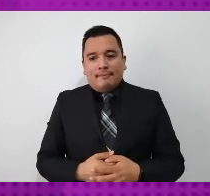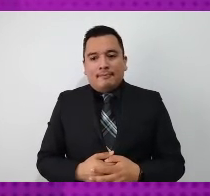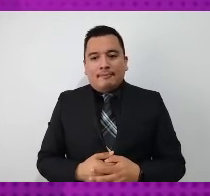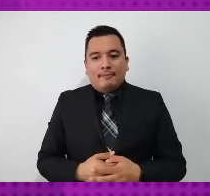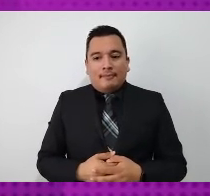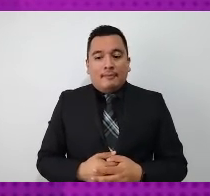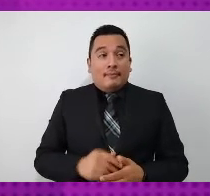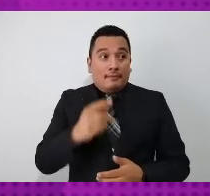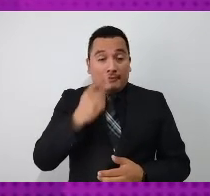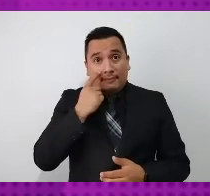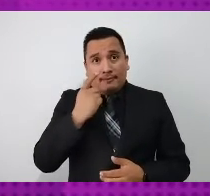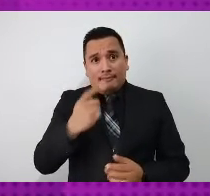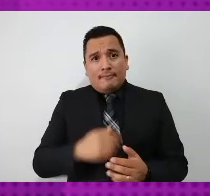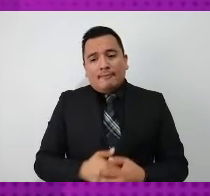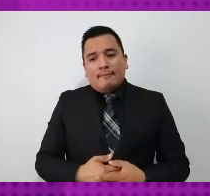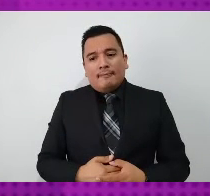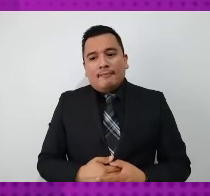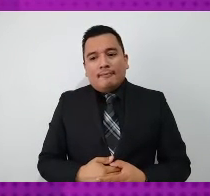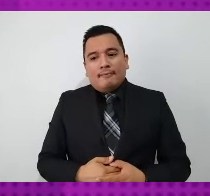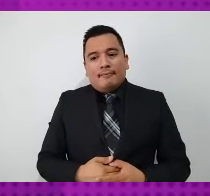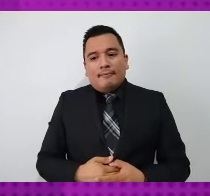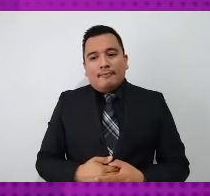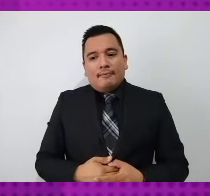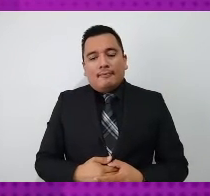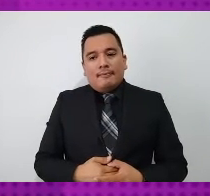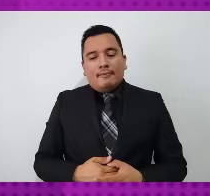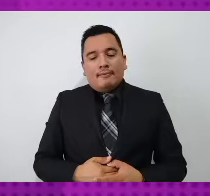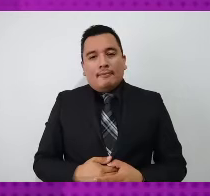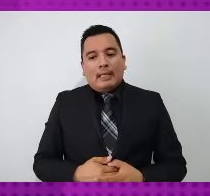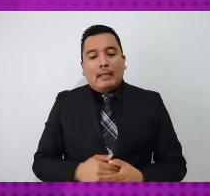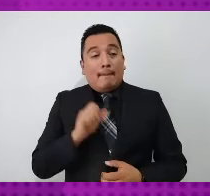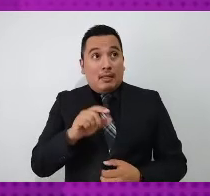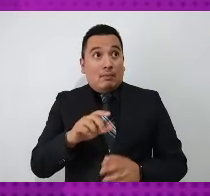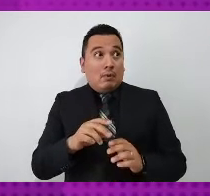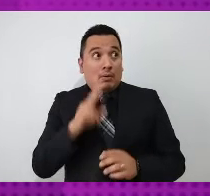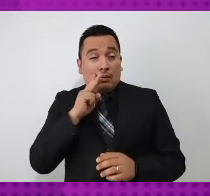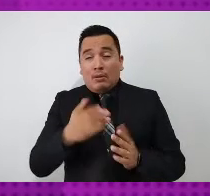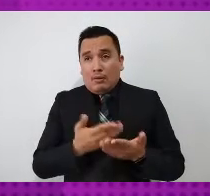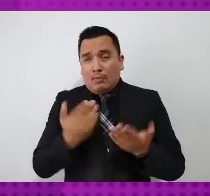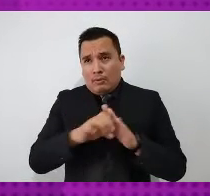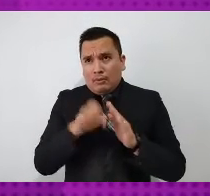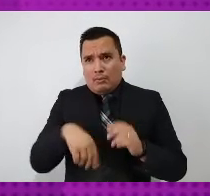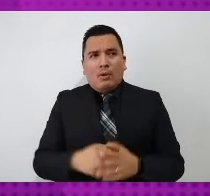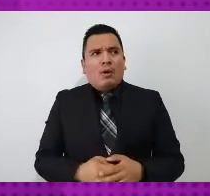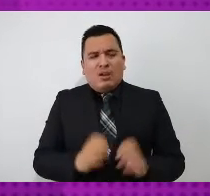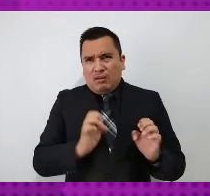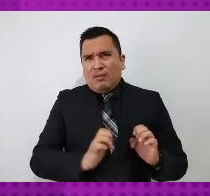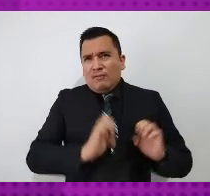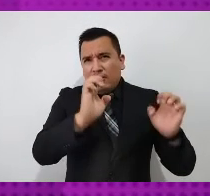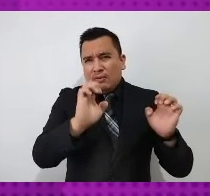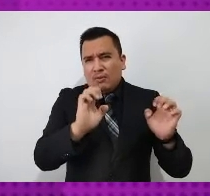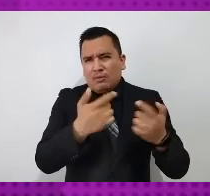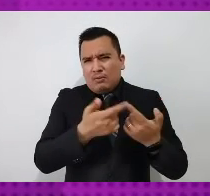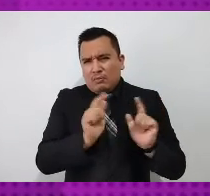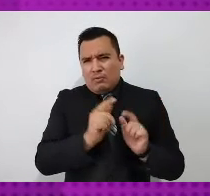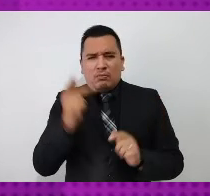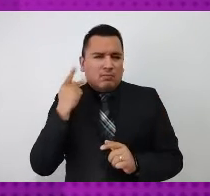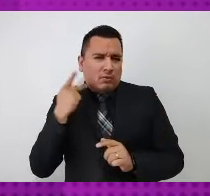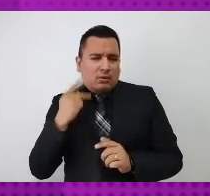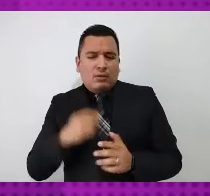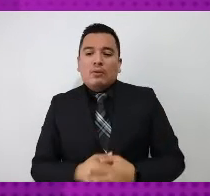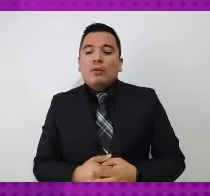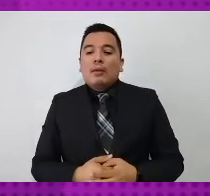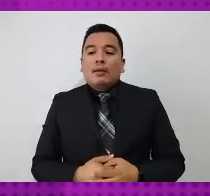también es que los en los edificios de los partidos de los partidos políticos